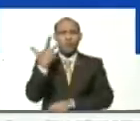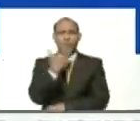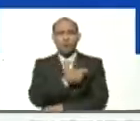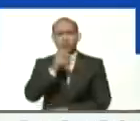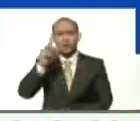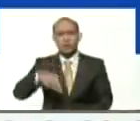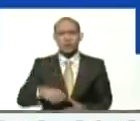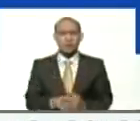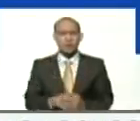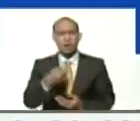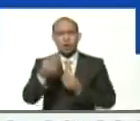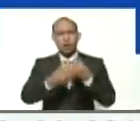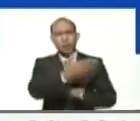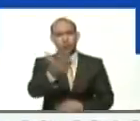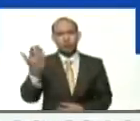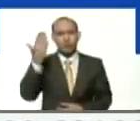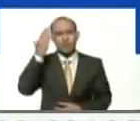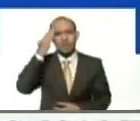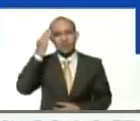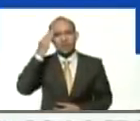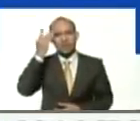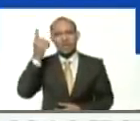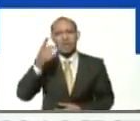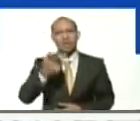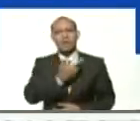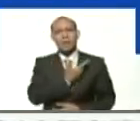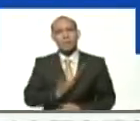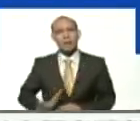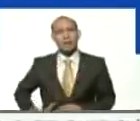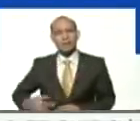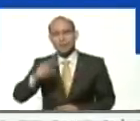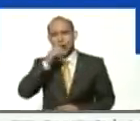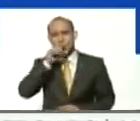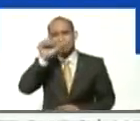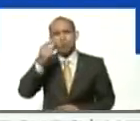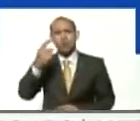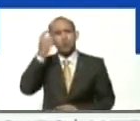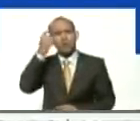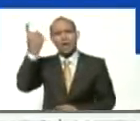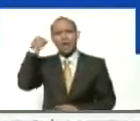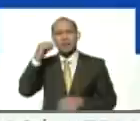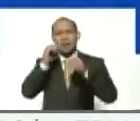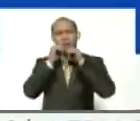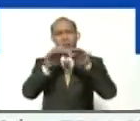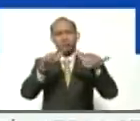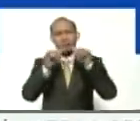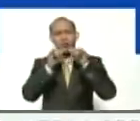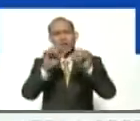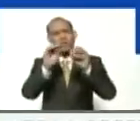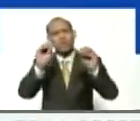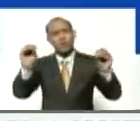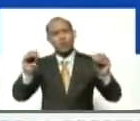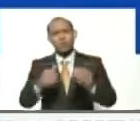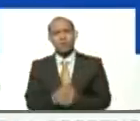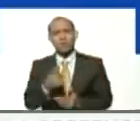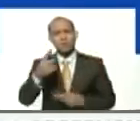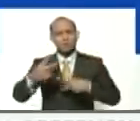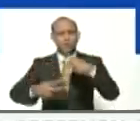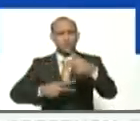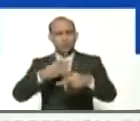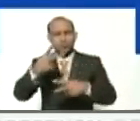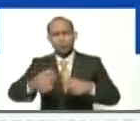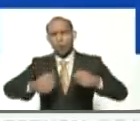como ustedes bien saben y así lo informó el presidente nicolás maduro ayer he estado un proceso intenso